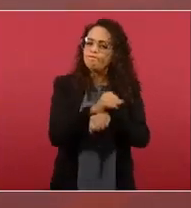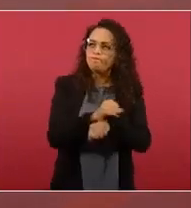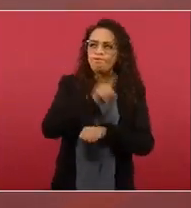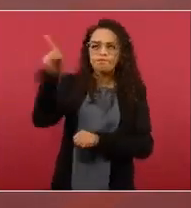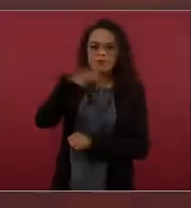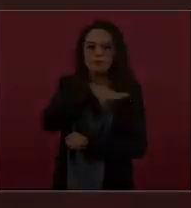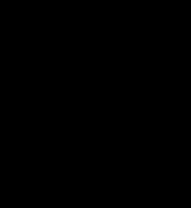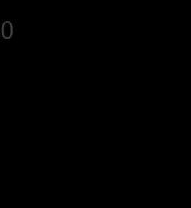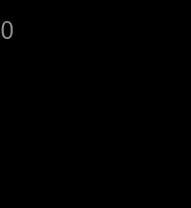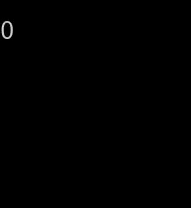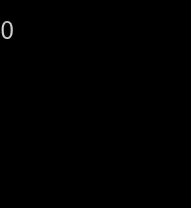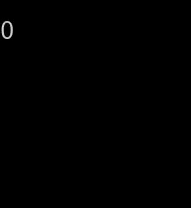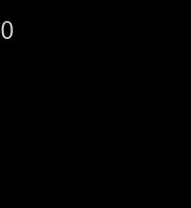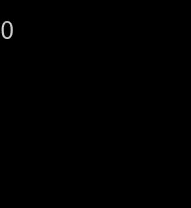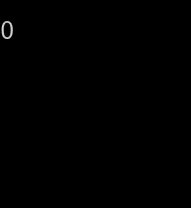al general Cienfuegos.